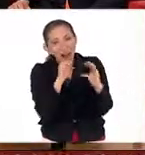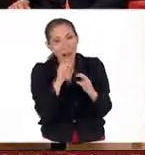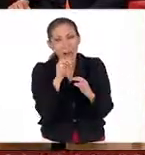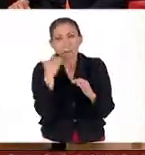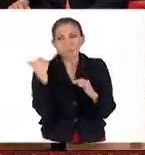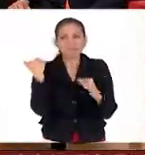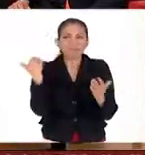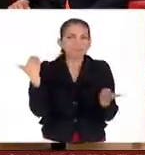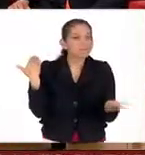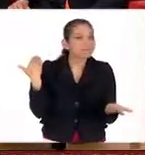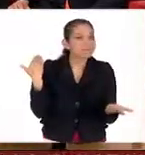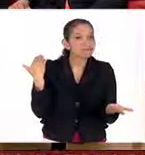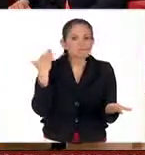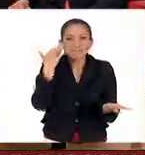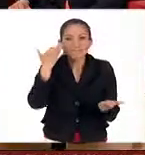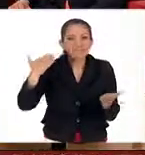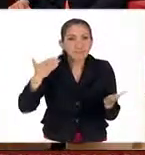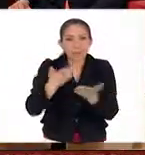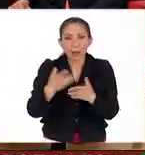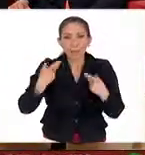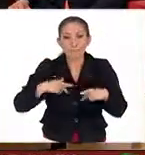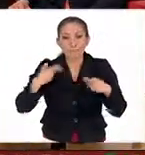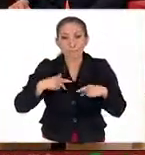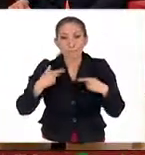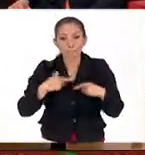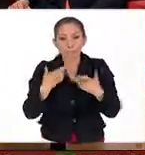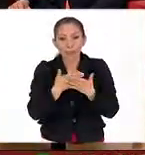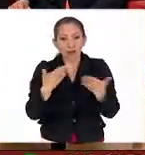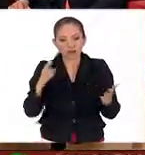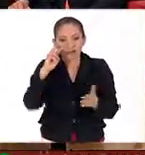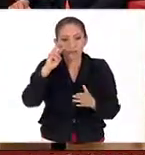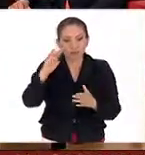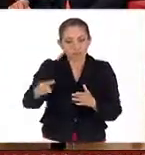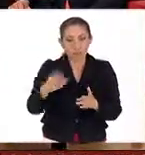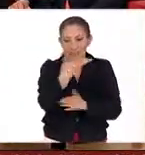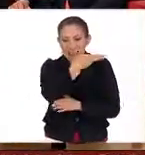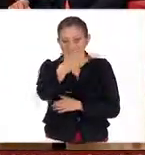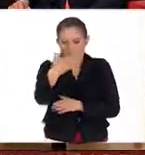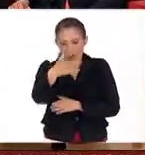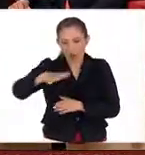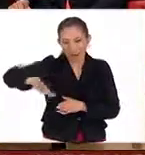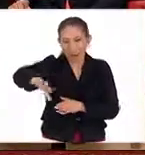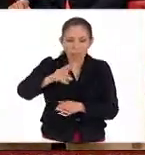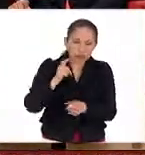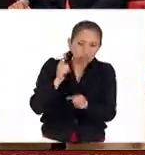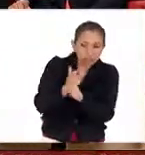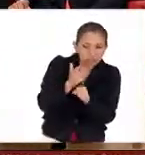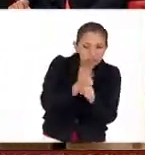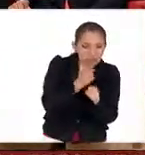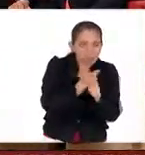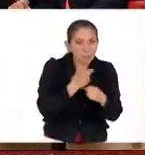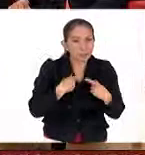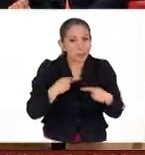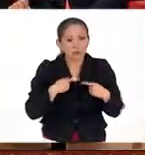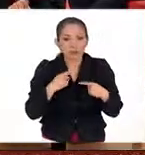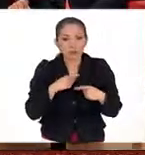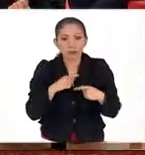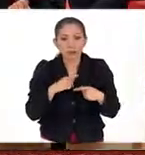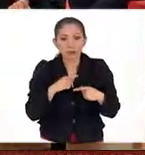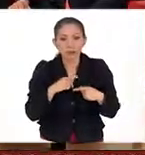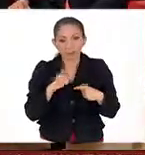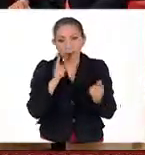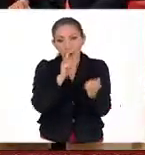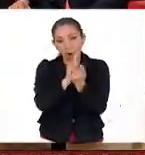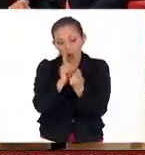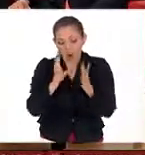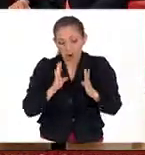últimos tiempos donde la gente, usted va a un restaurante, va a algún lugar, la gente está